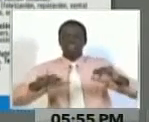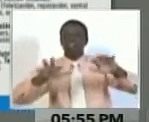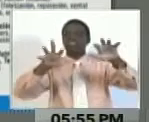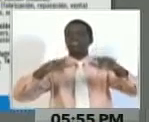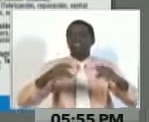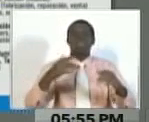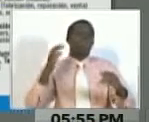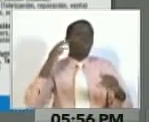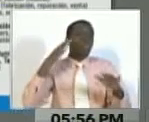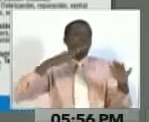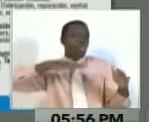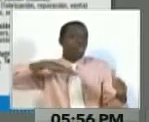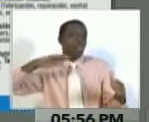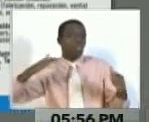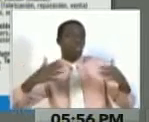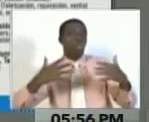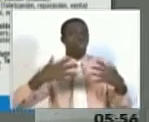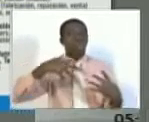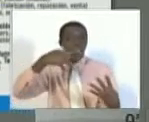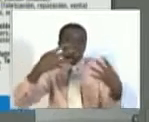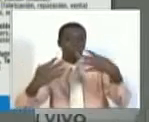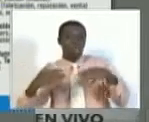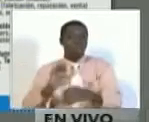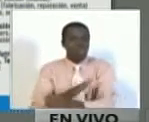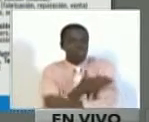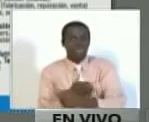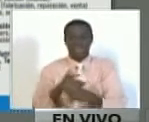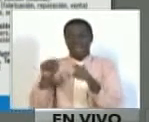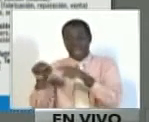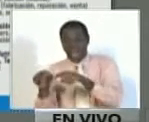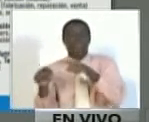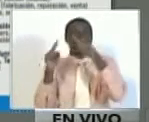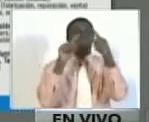de música para vincular a los compositores con el cine venezolano.